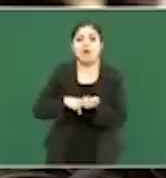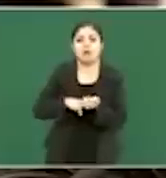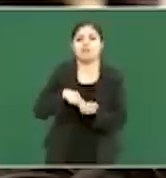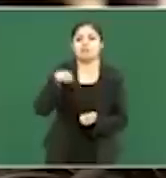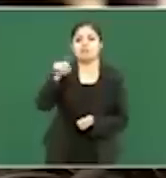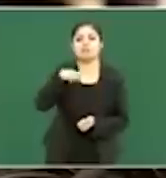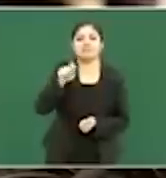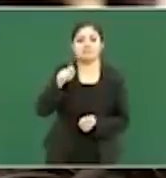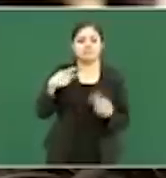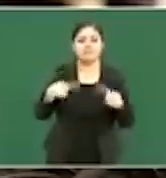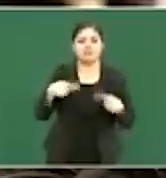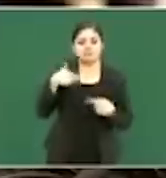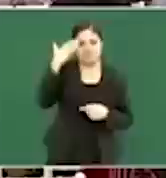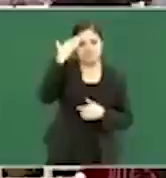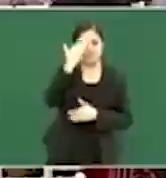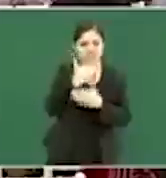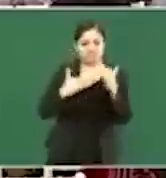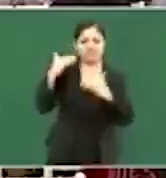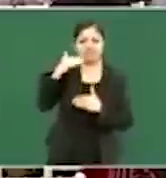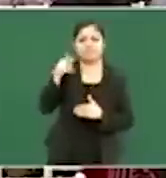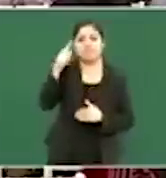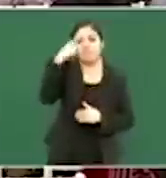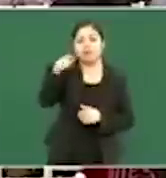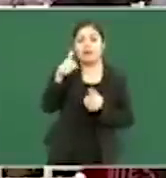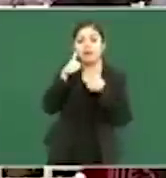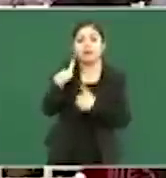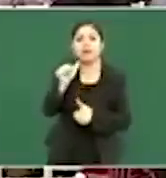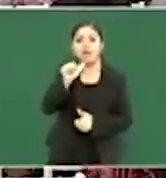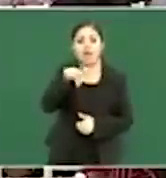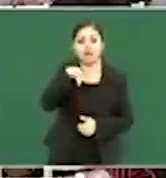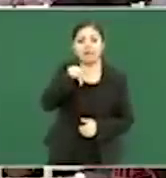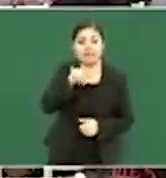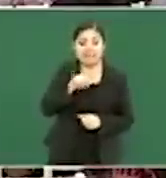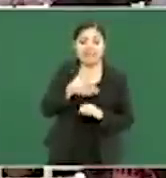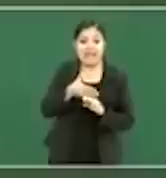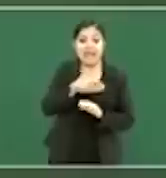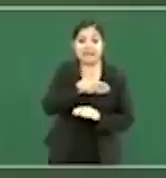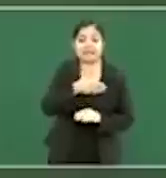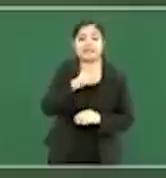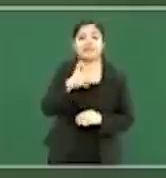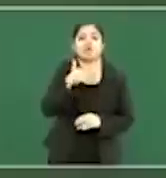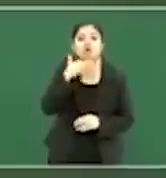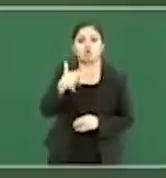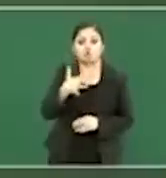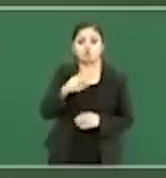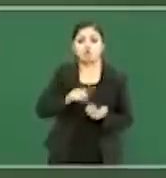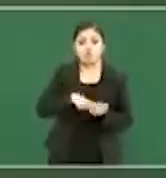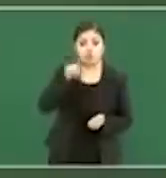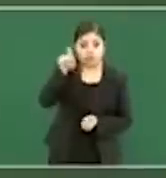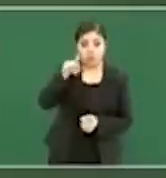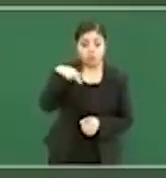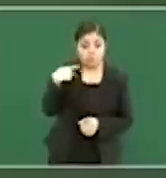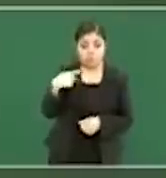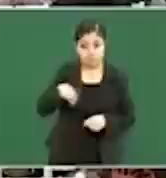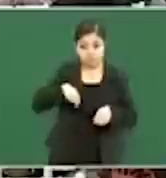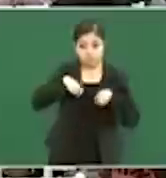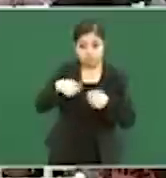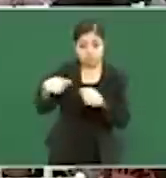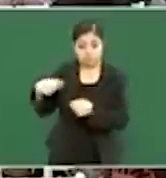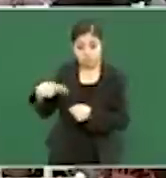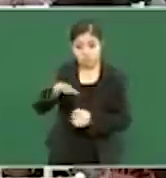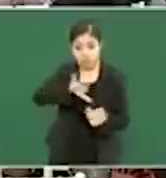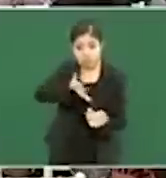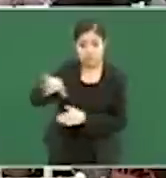anticorrupción. ¿Va usted a atender esta sentencia y nombrar a estos magistrados o la va a hacer a un lado?